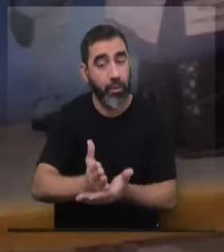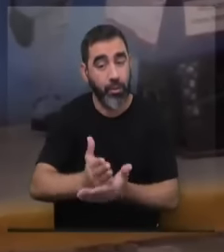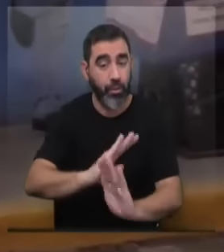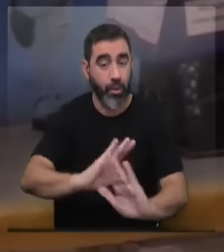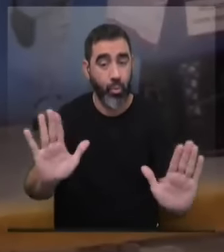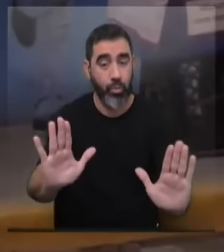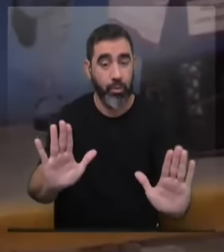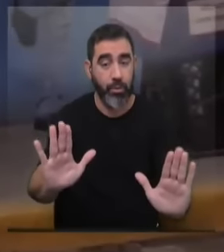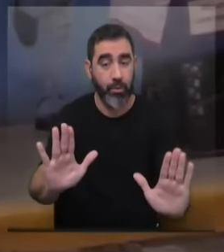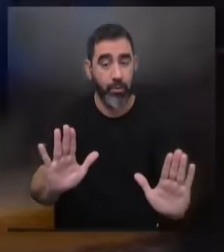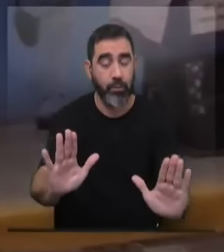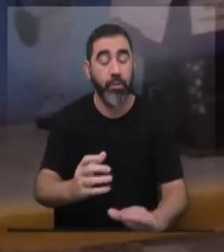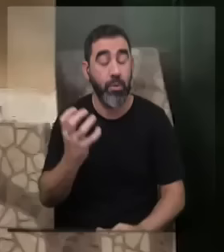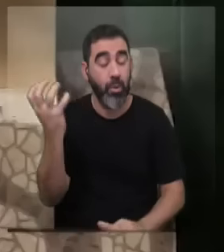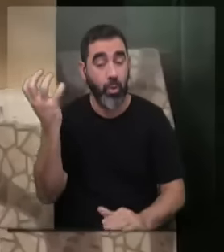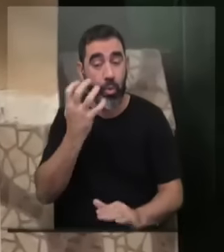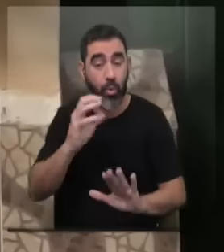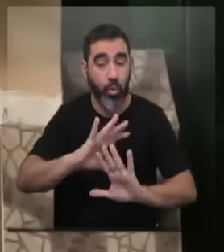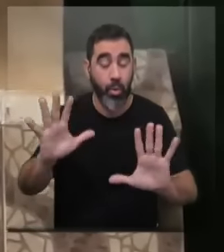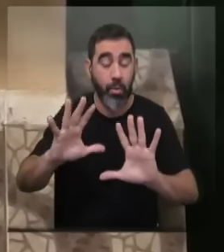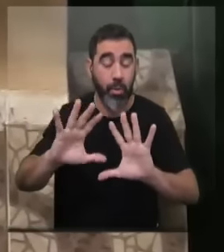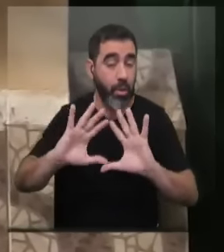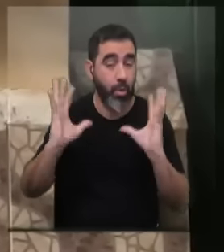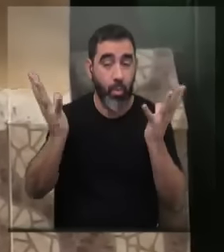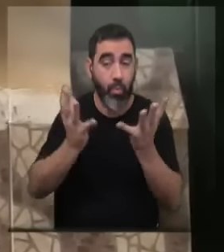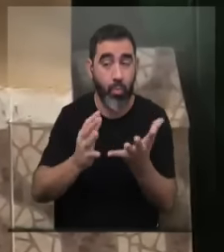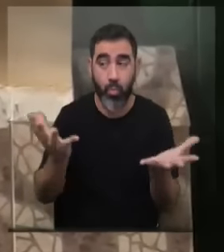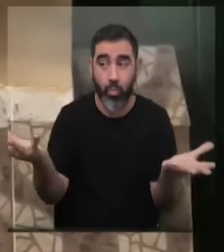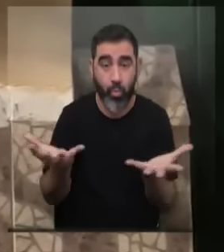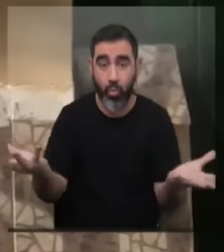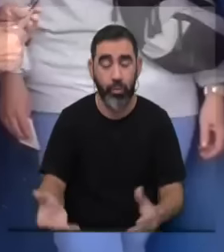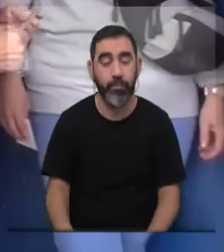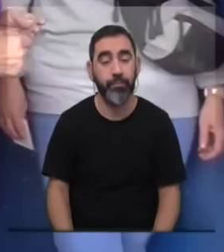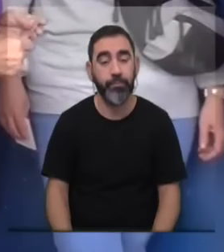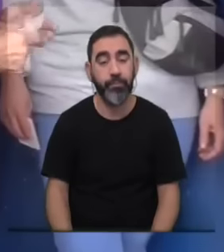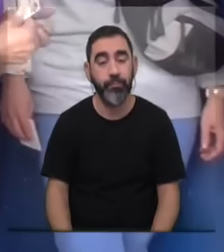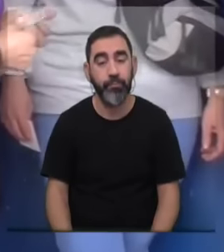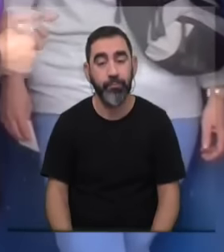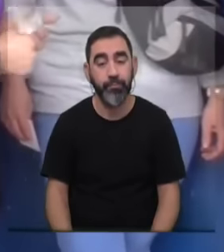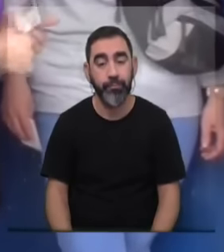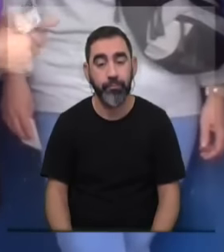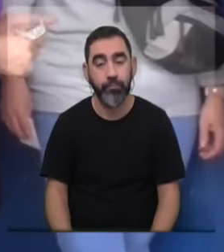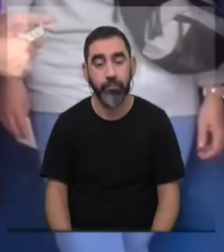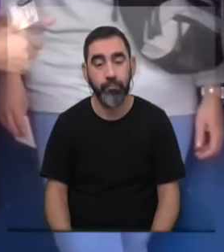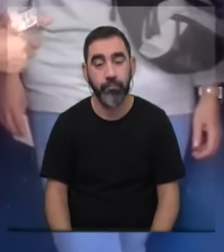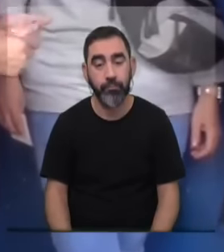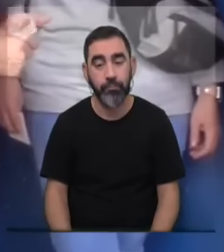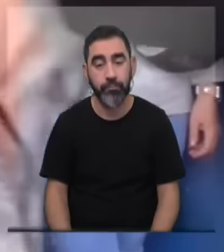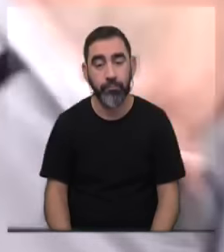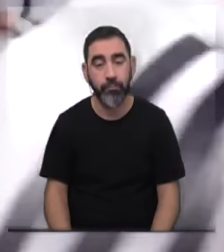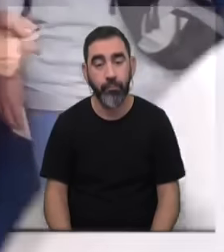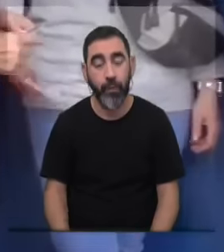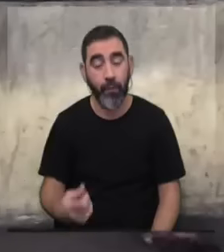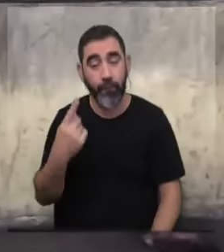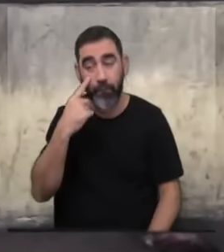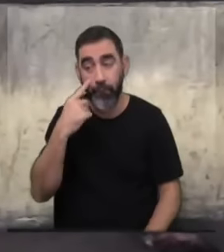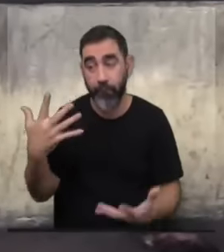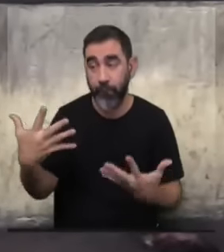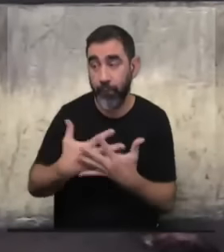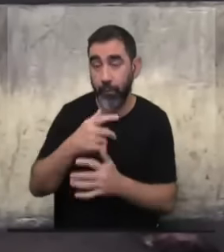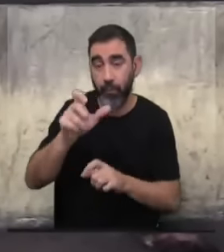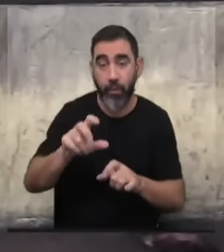hoy en día de las más este graves que que se han conocido entonces Este me parece que que esto que que todos vivimos que el mundo entero